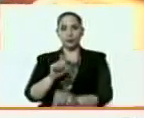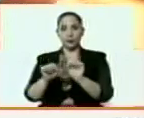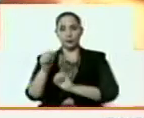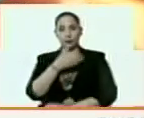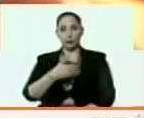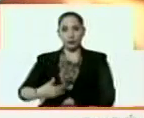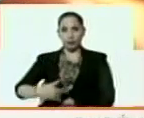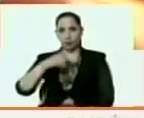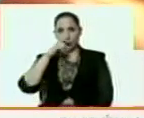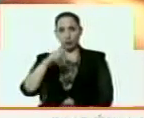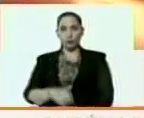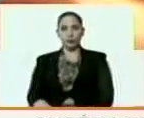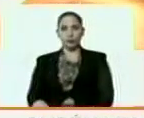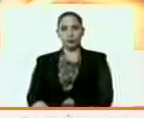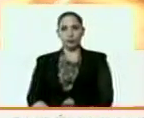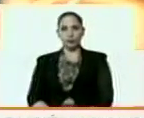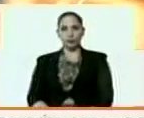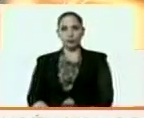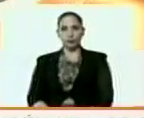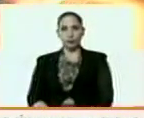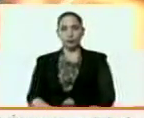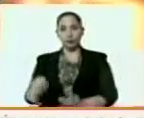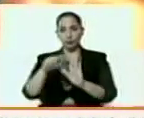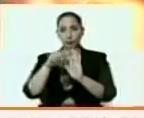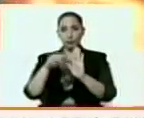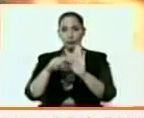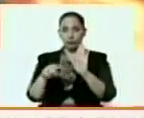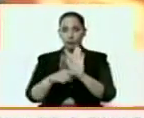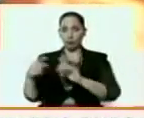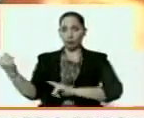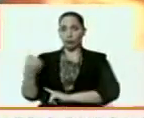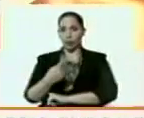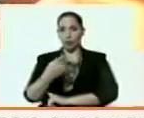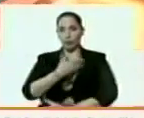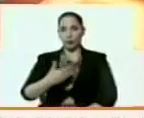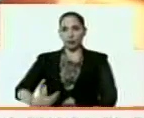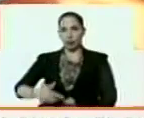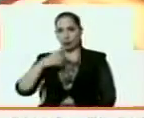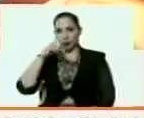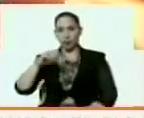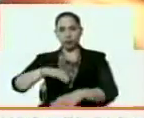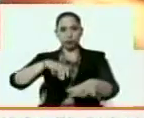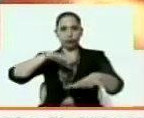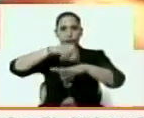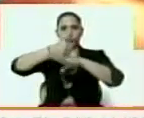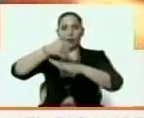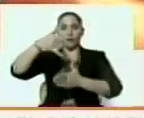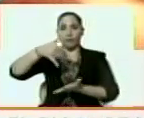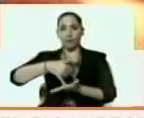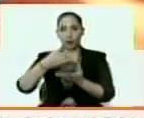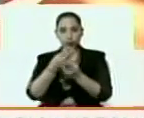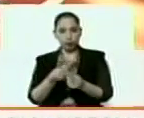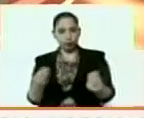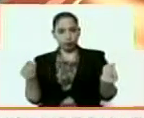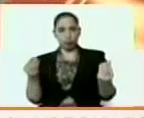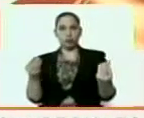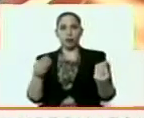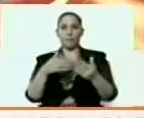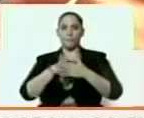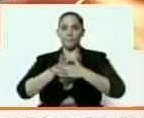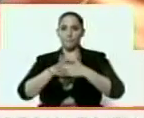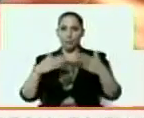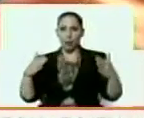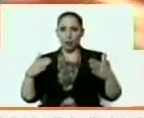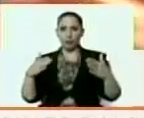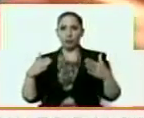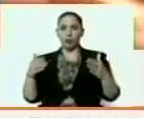Nicolás Maduro. La instrucción del presidente de la República es la máxima flexibilidad, la máxima disposición en